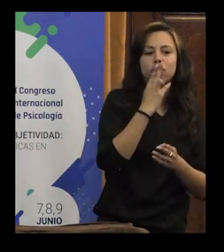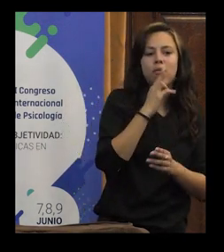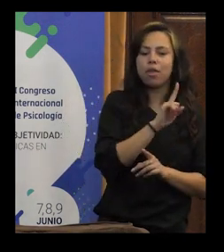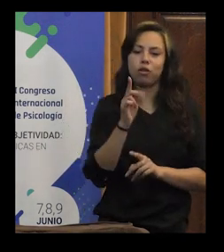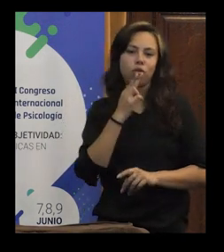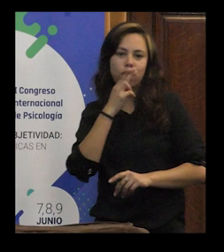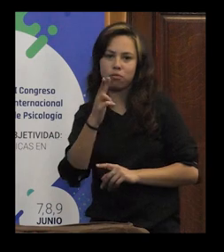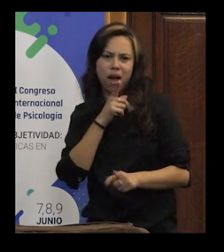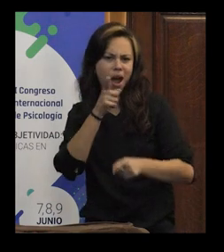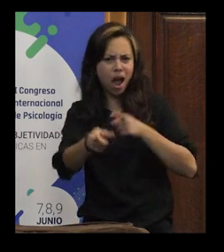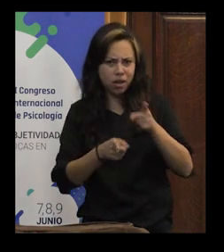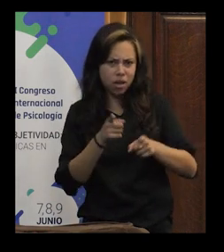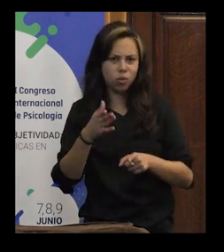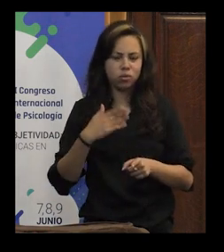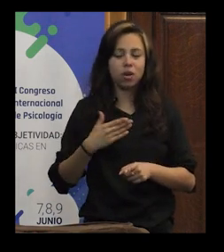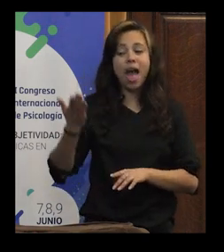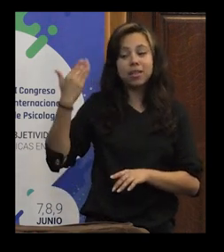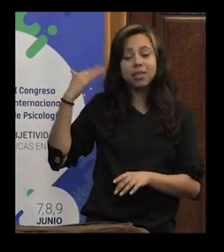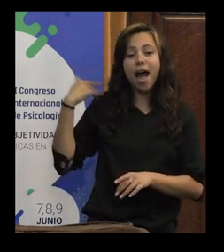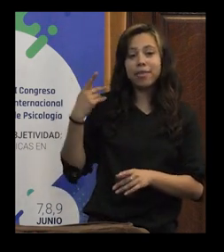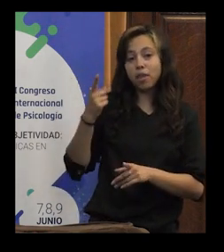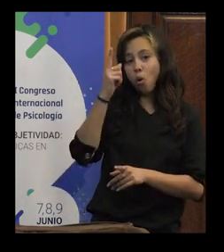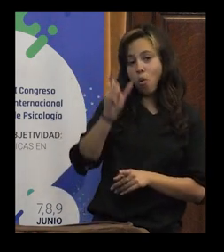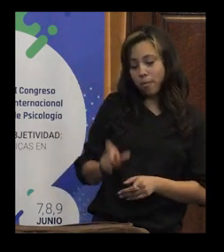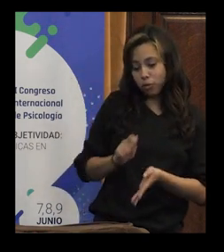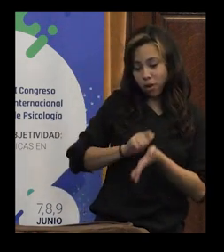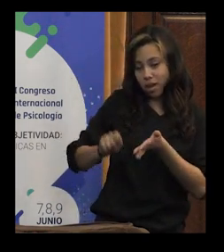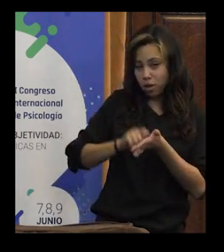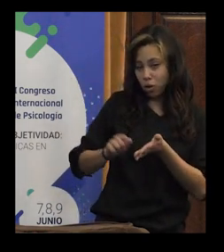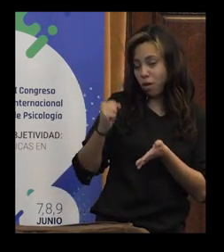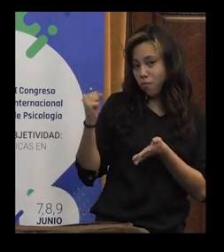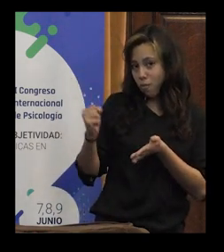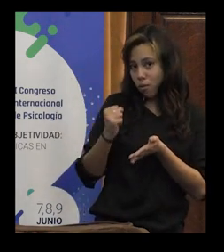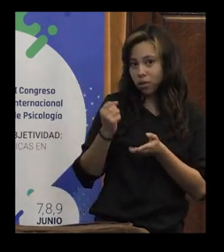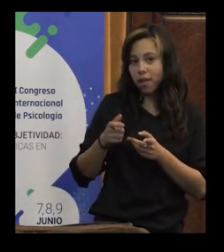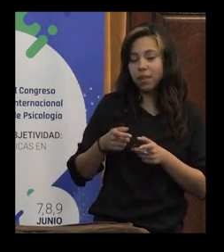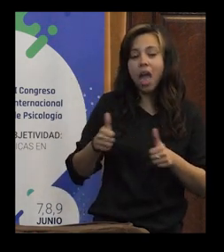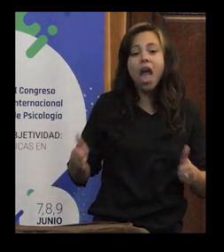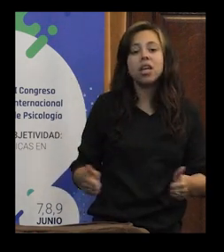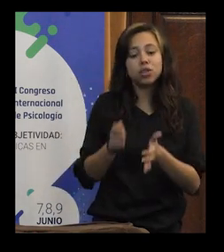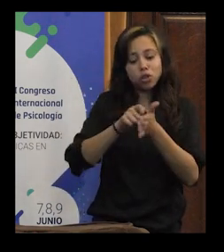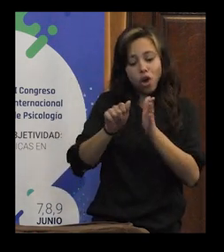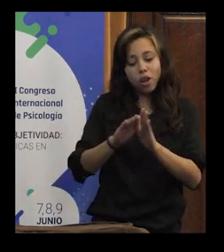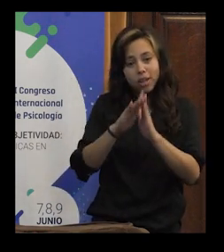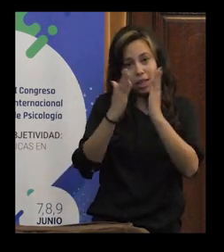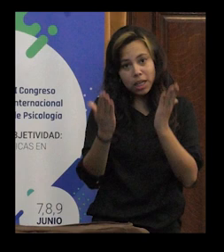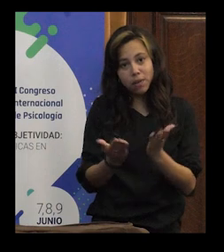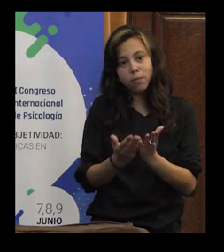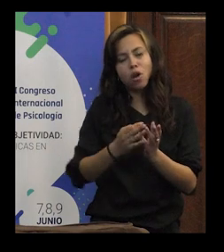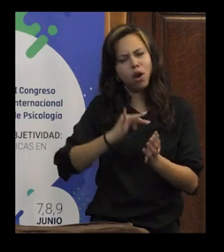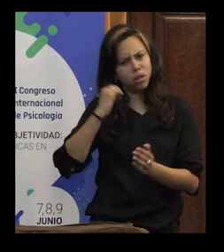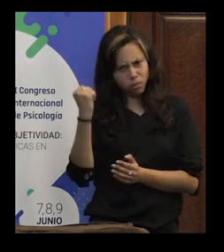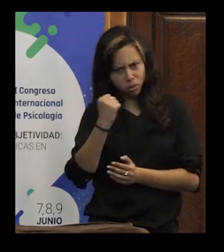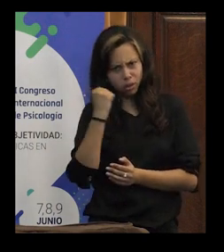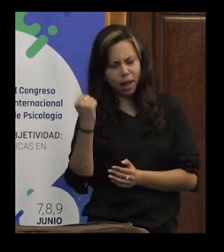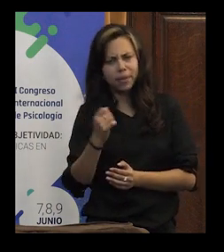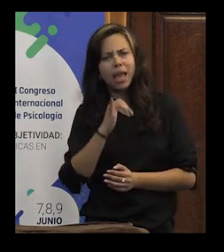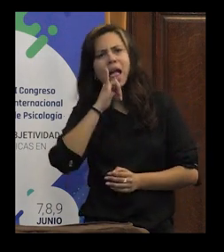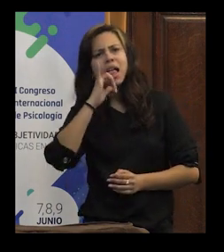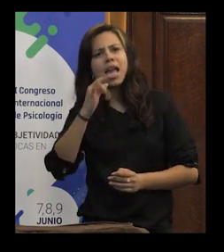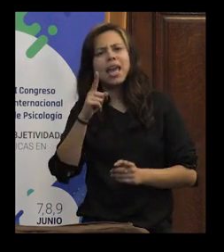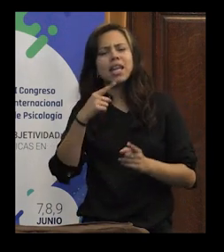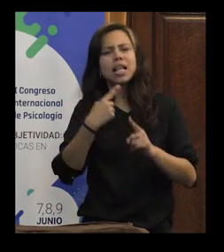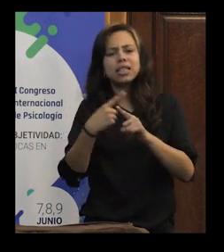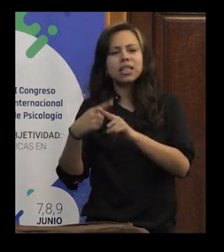sobre a história do tabaco e do chocolate, considera que em toda a Europa, no